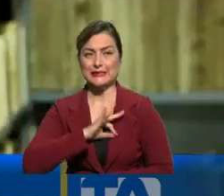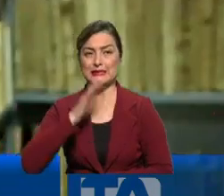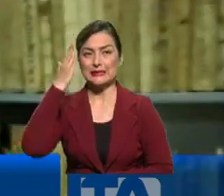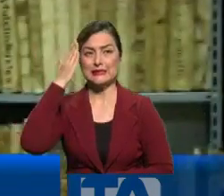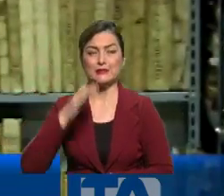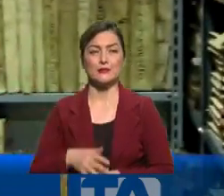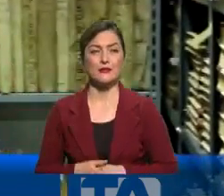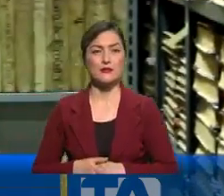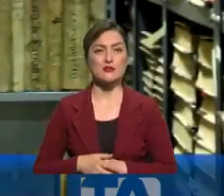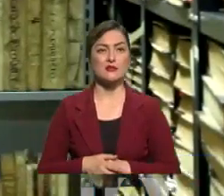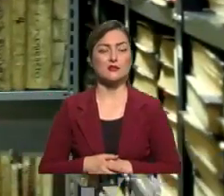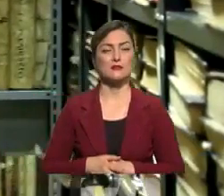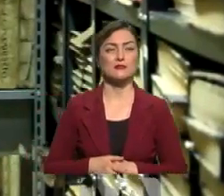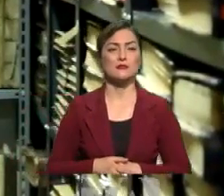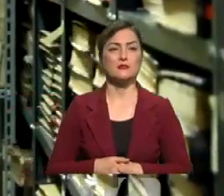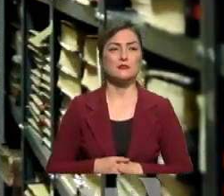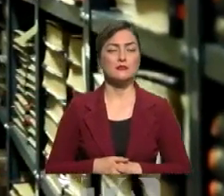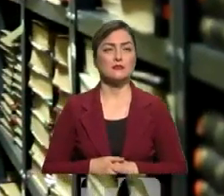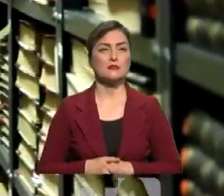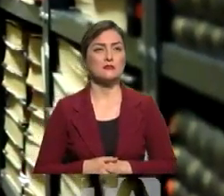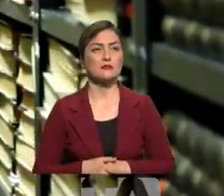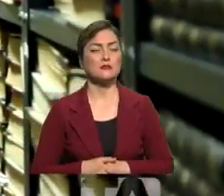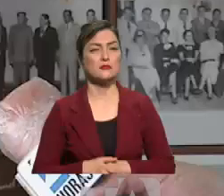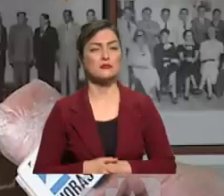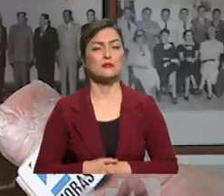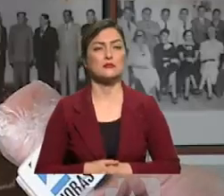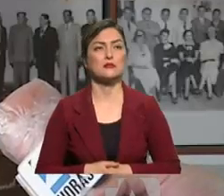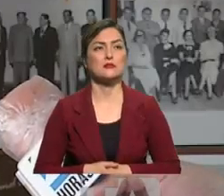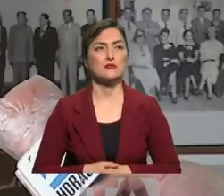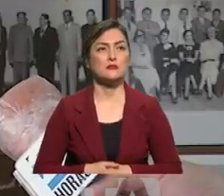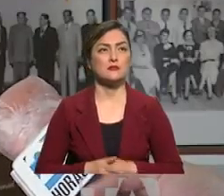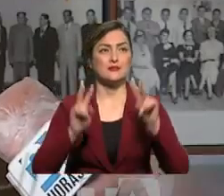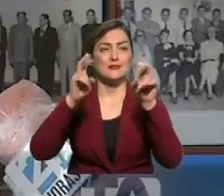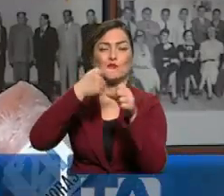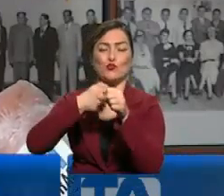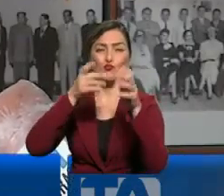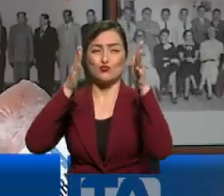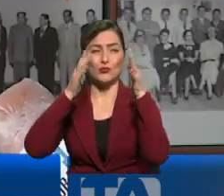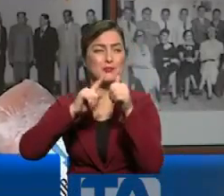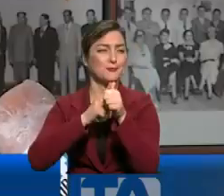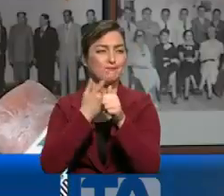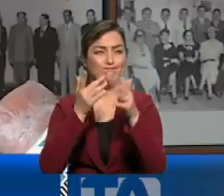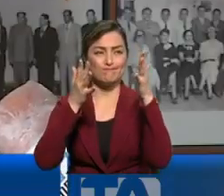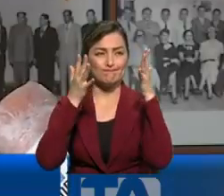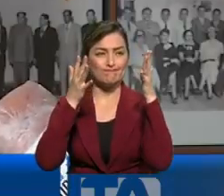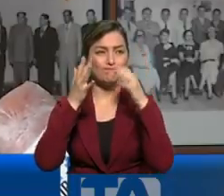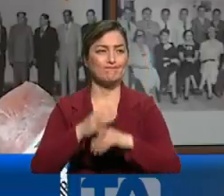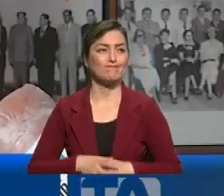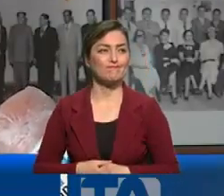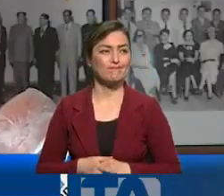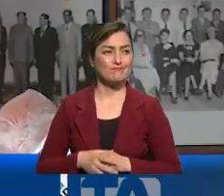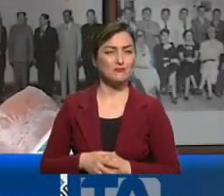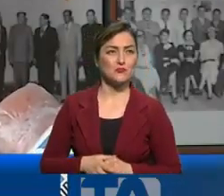problema. Nosotros estamos en este tema específico 24/7. Es nuestra primera preocupación, nuestra